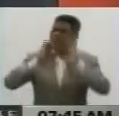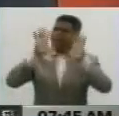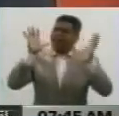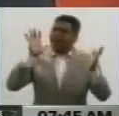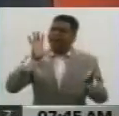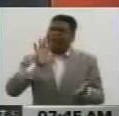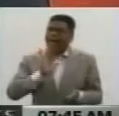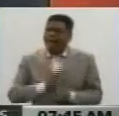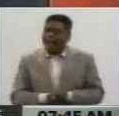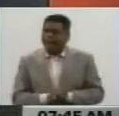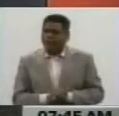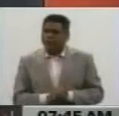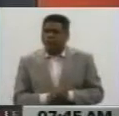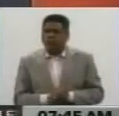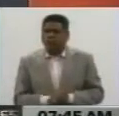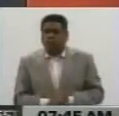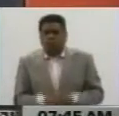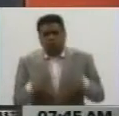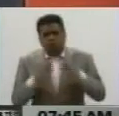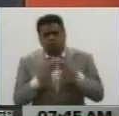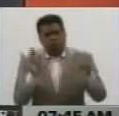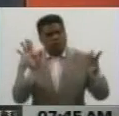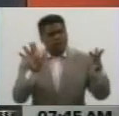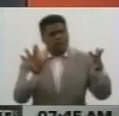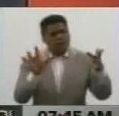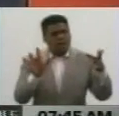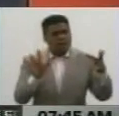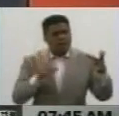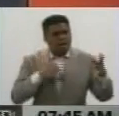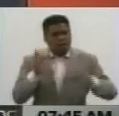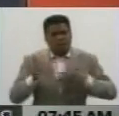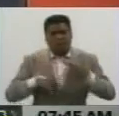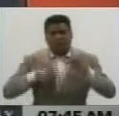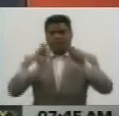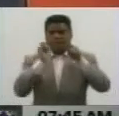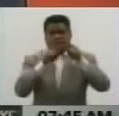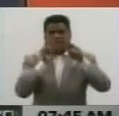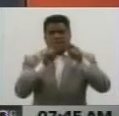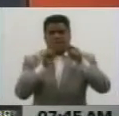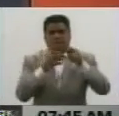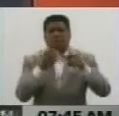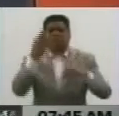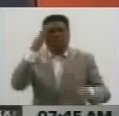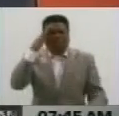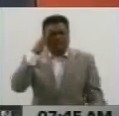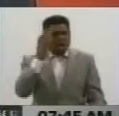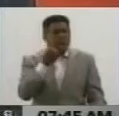comunidades mineras saben que lo que está haciendo el gobierno revolucionario les beneficia. ¿Por qué? Porque les aporta